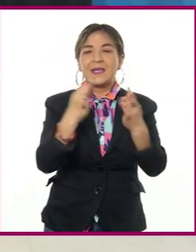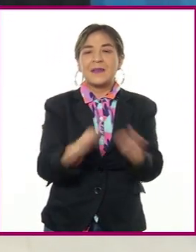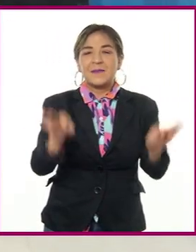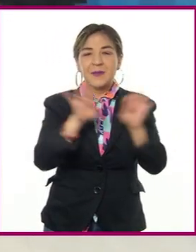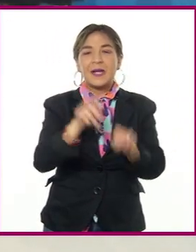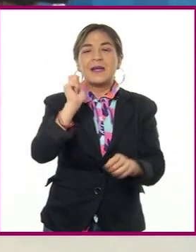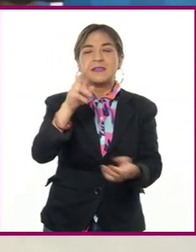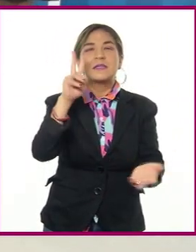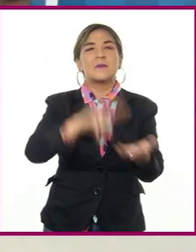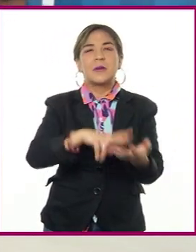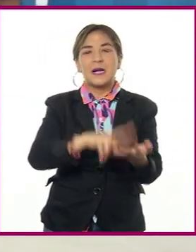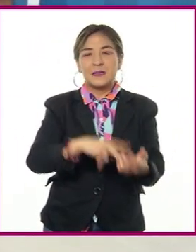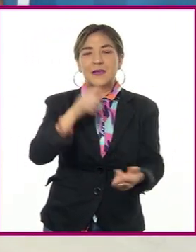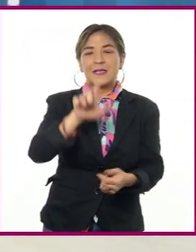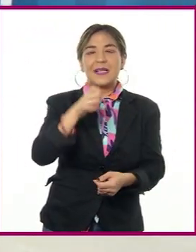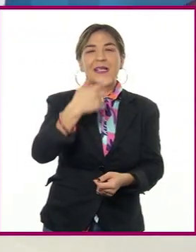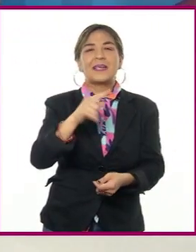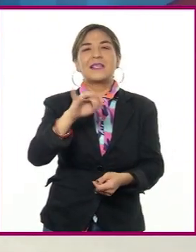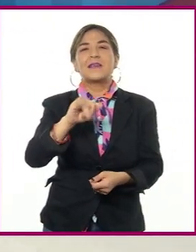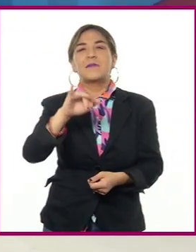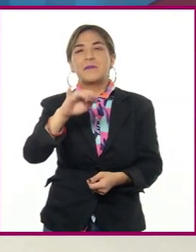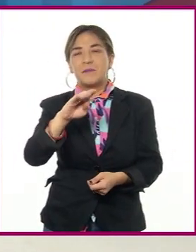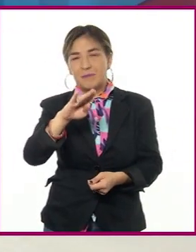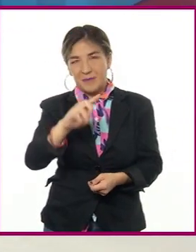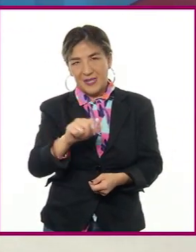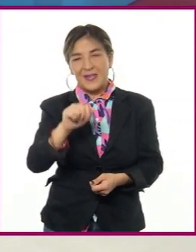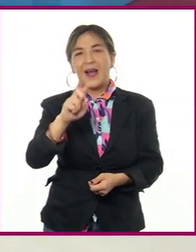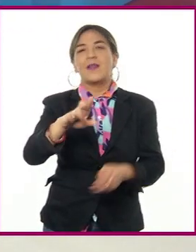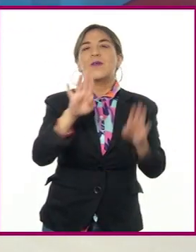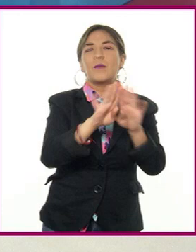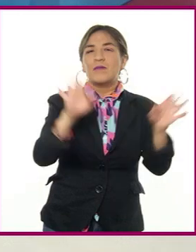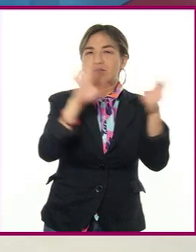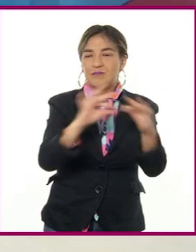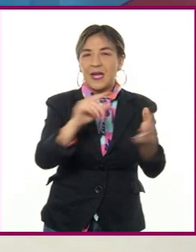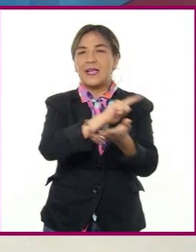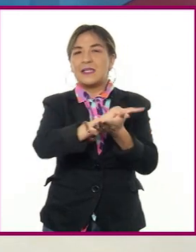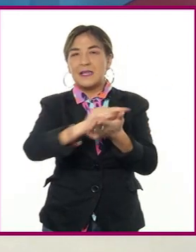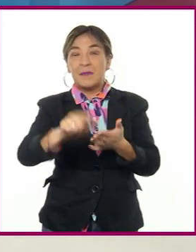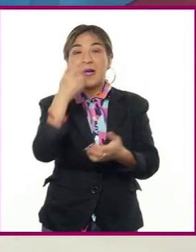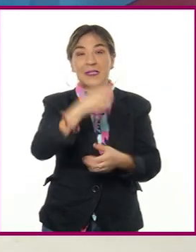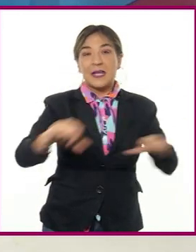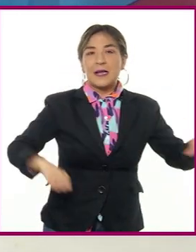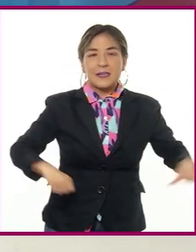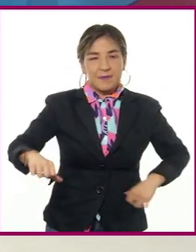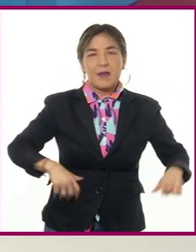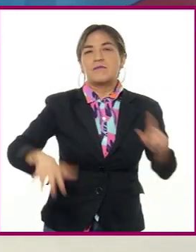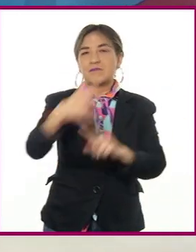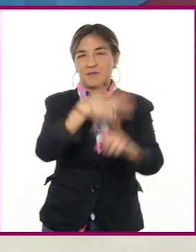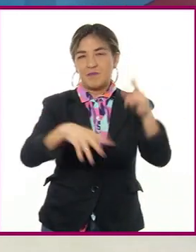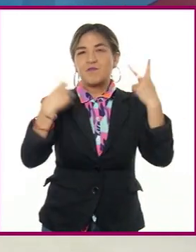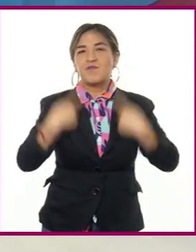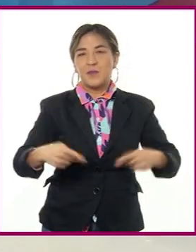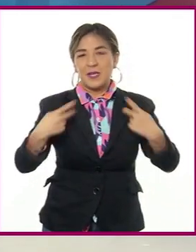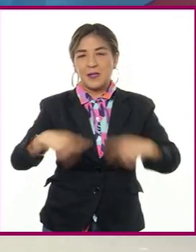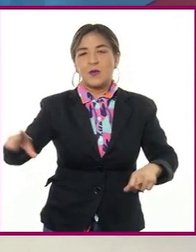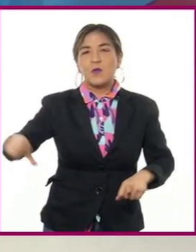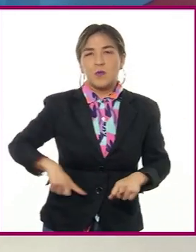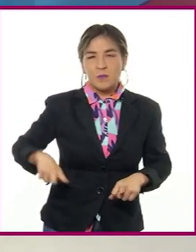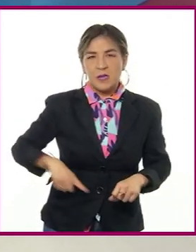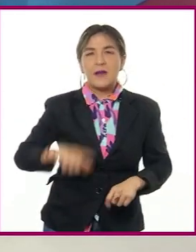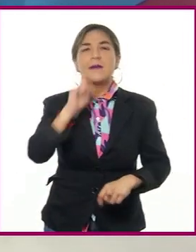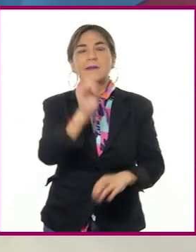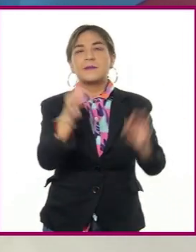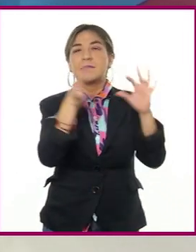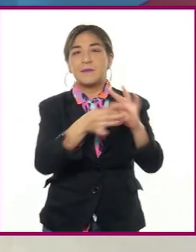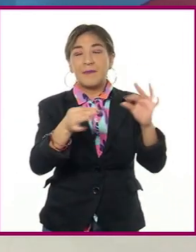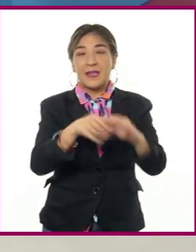valorar la legitimidad, rendición de cuentas y transparencia en el actuar de las y los servidores públicos. Podemos decir